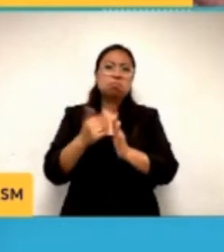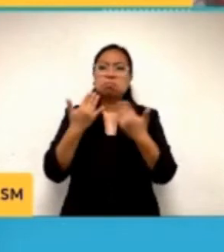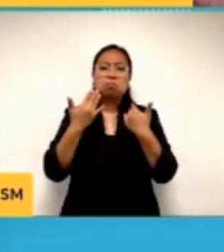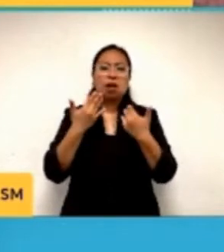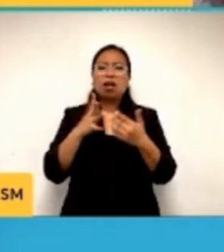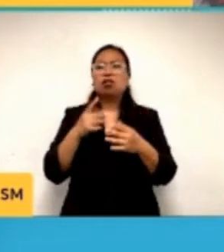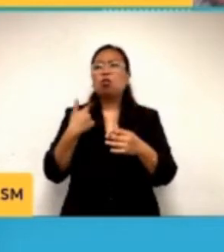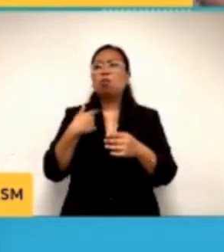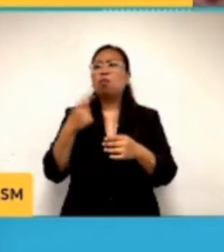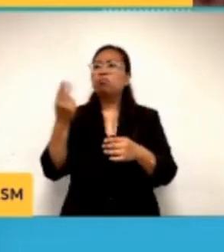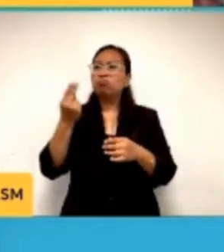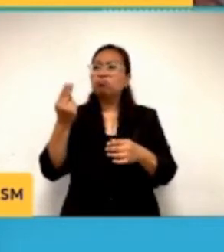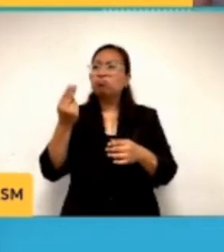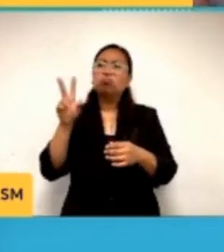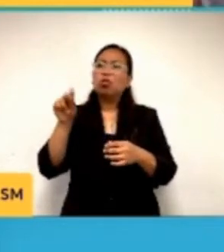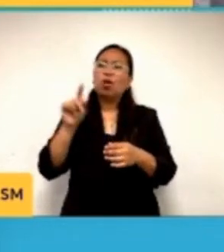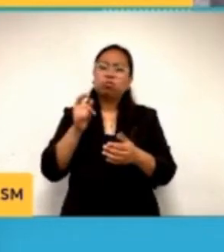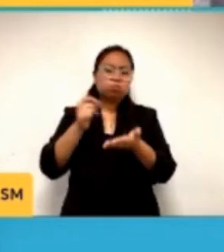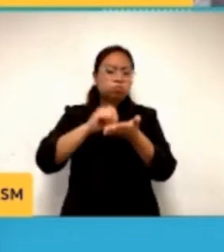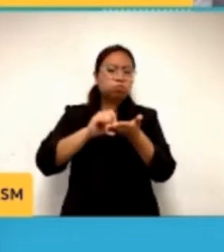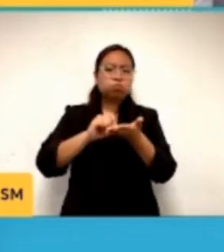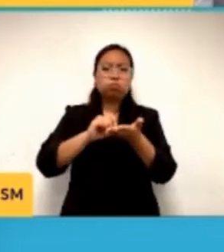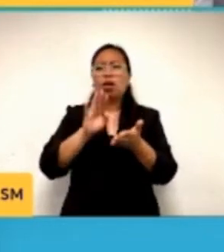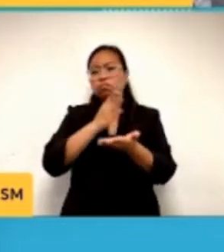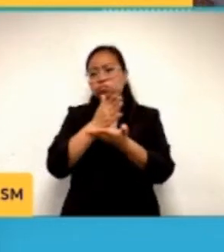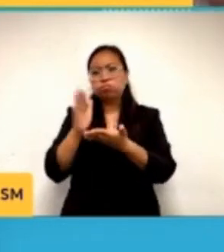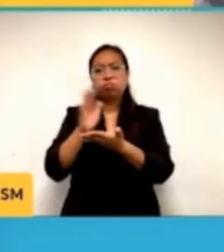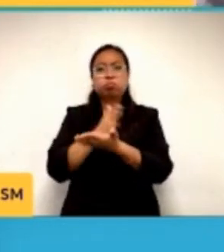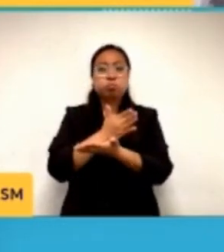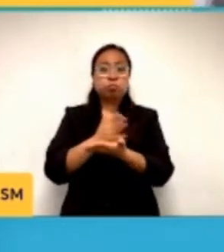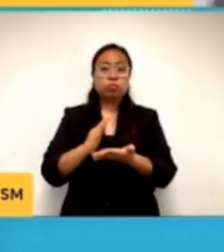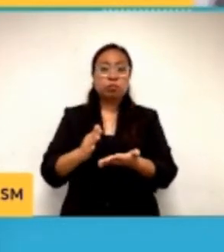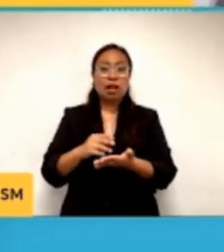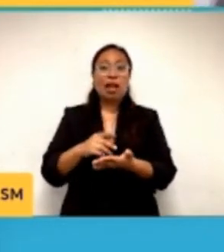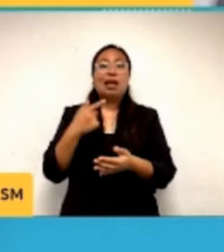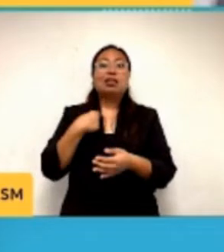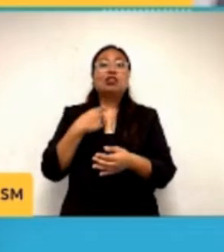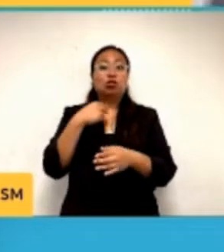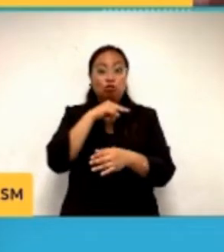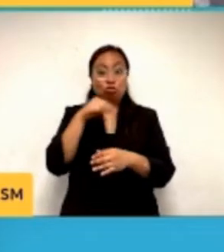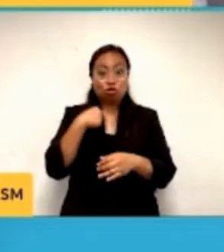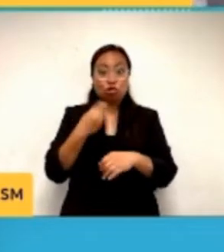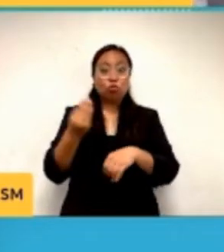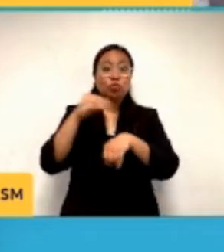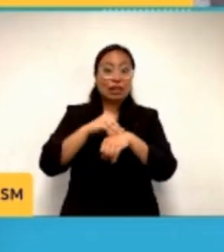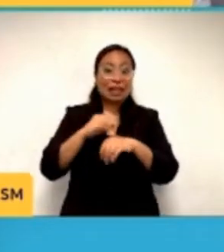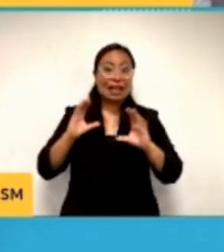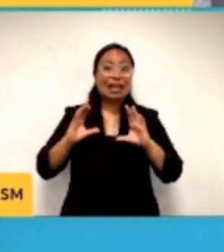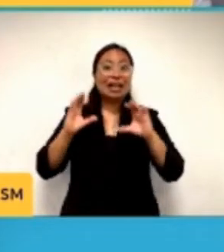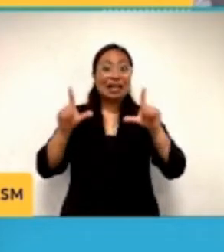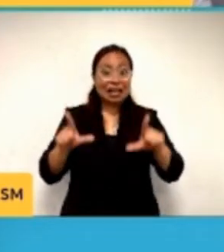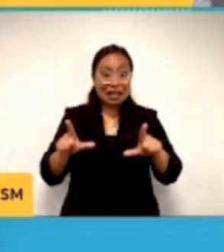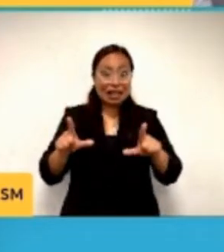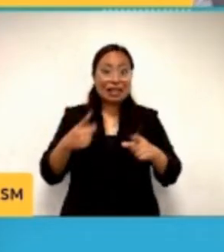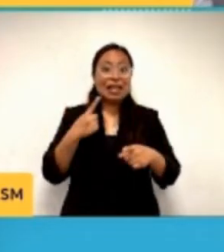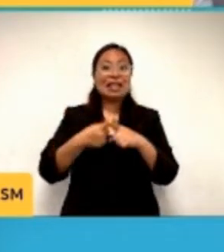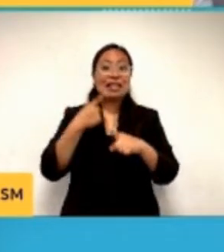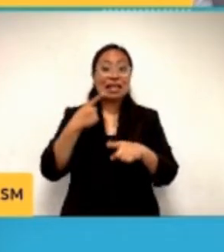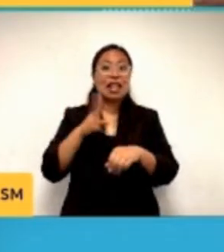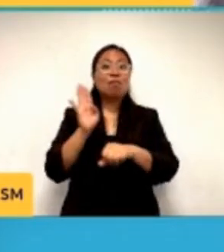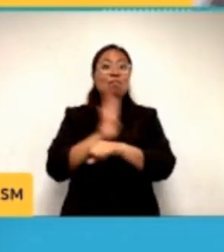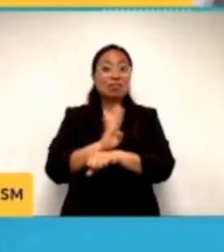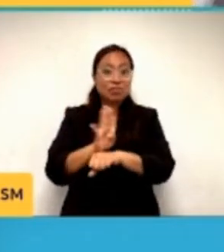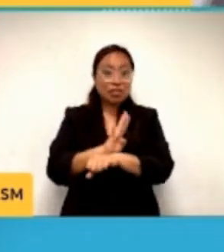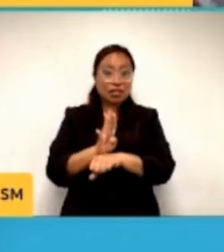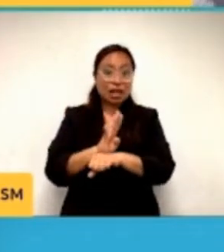Y puedes acomodarlos entre las personas que son tus clientes, las personas que son tus beneficiarios, tus aliados o